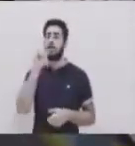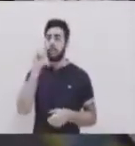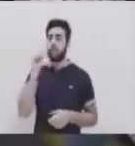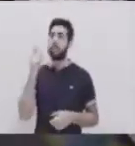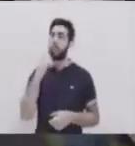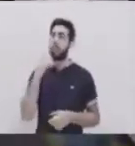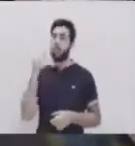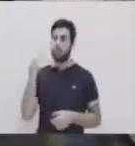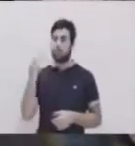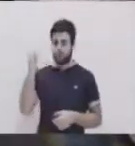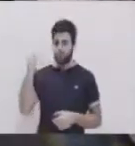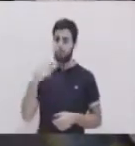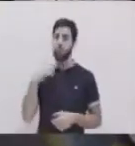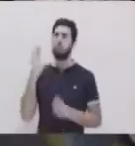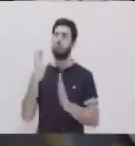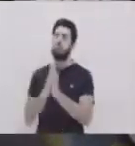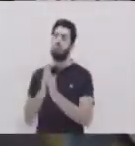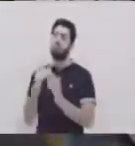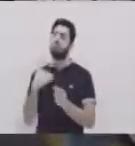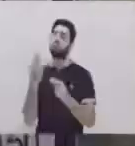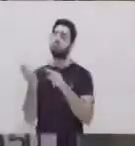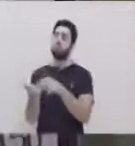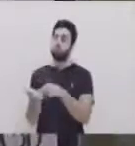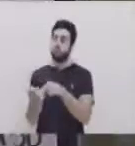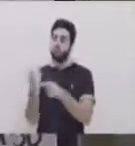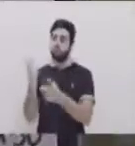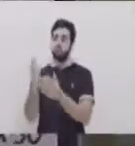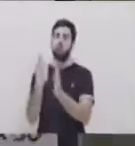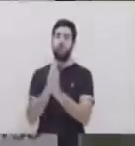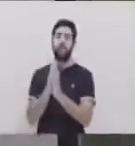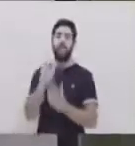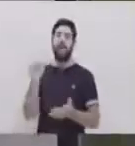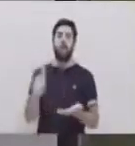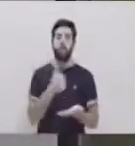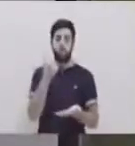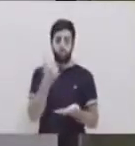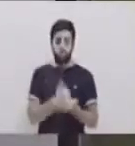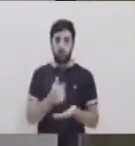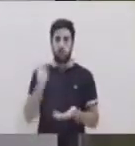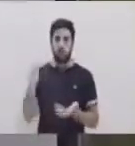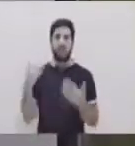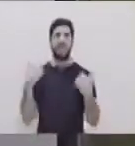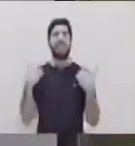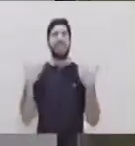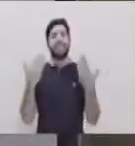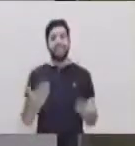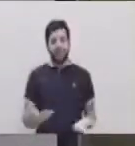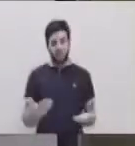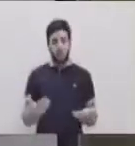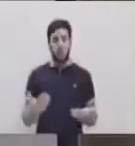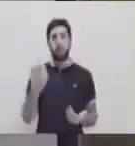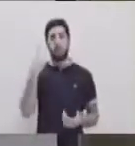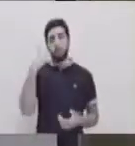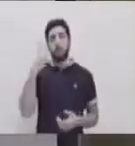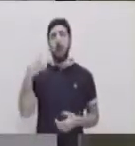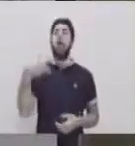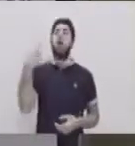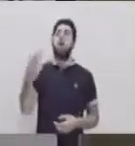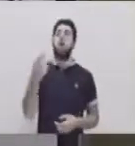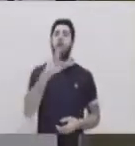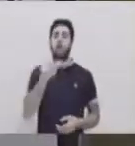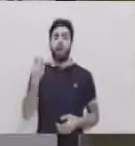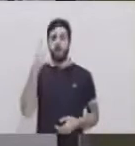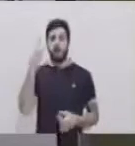director, me dirijo a usted para solicitarle nos autorice a utilizar el salón de actos los días viernes del próximo mes